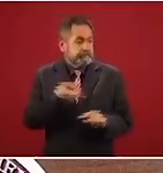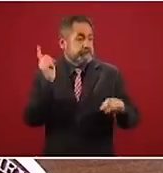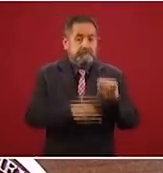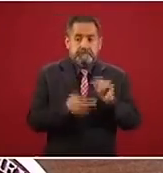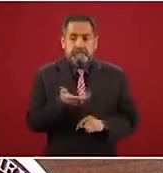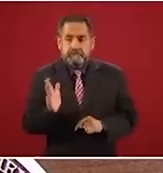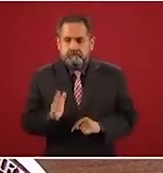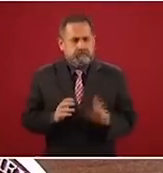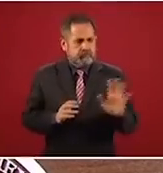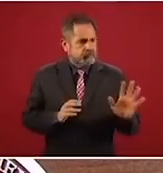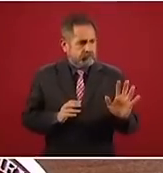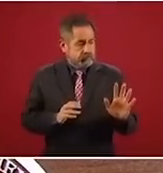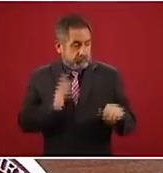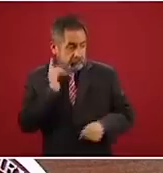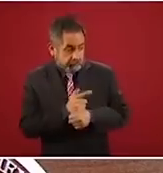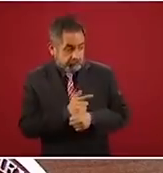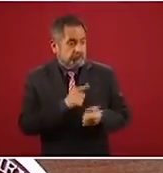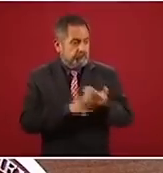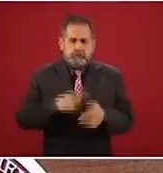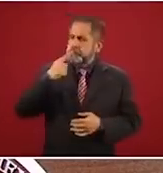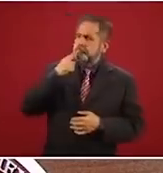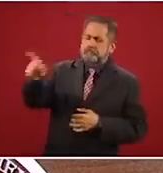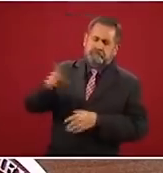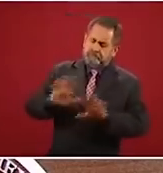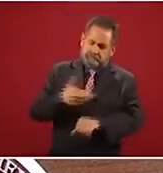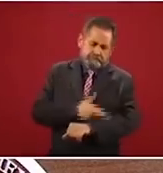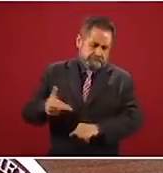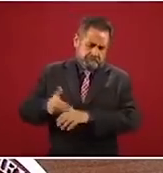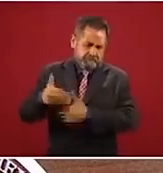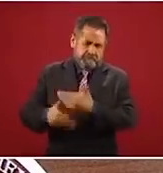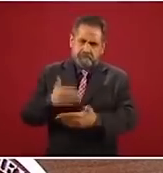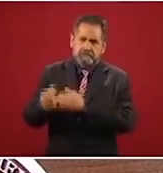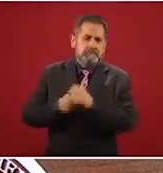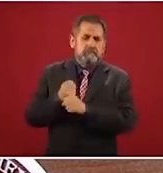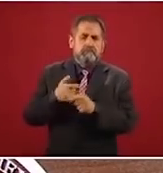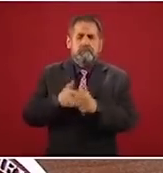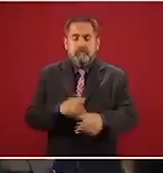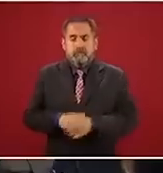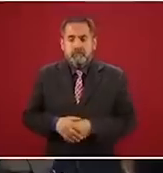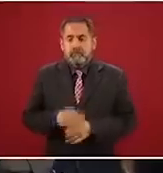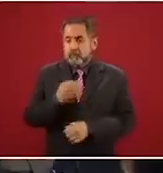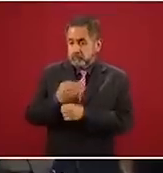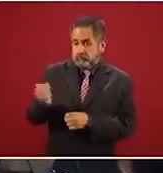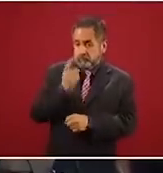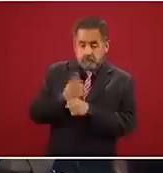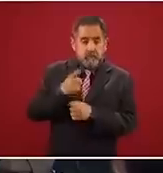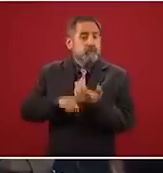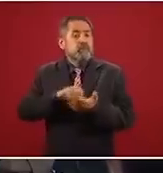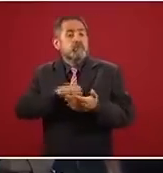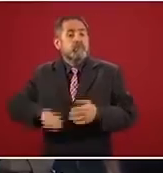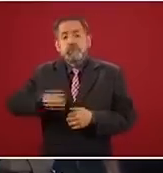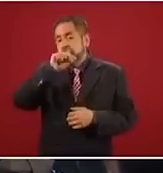que se inicien los procedimientos como se ha hecho durante muchos años. Pero agradezco mucho la oportunidad, porque en el caso de